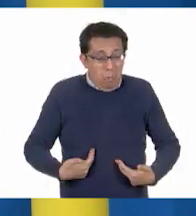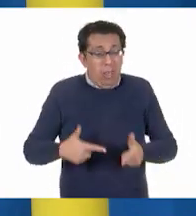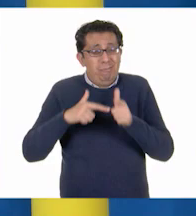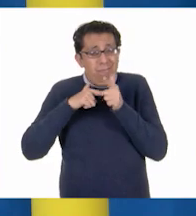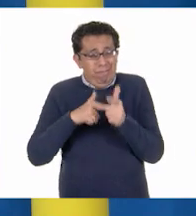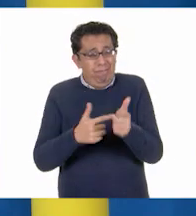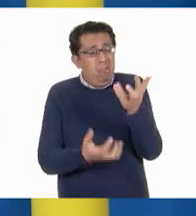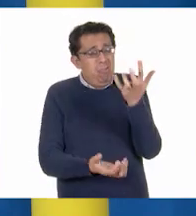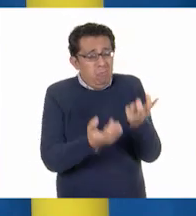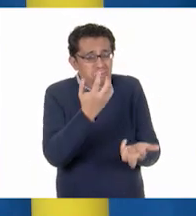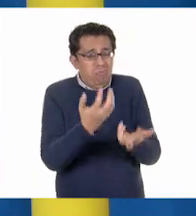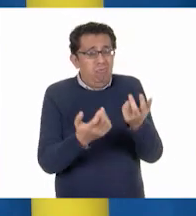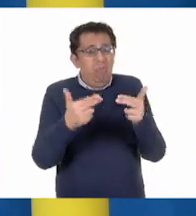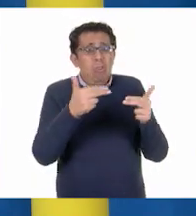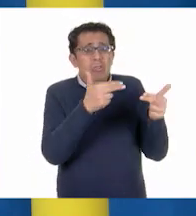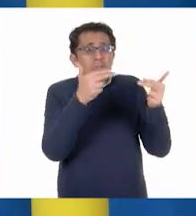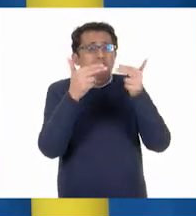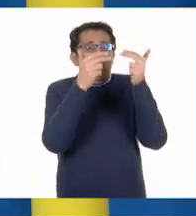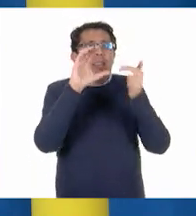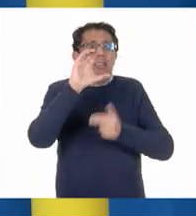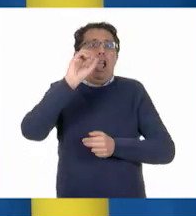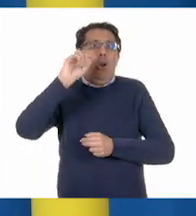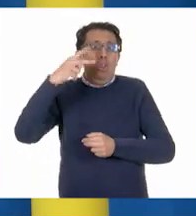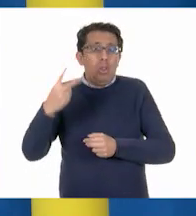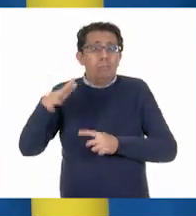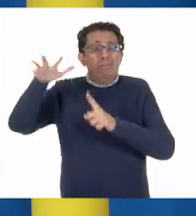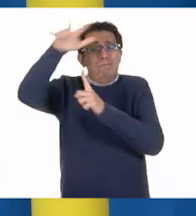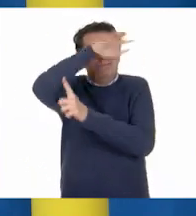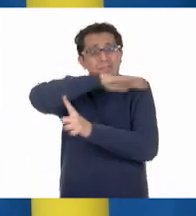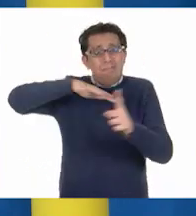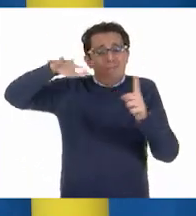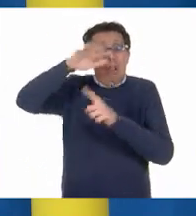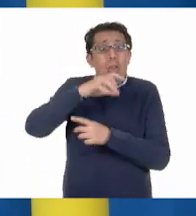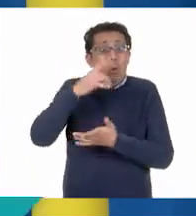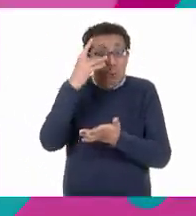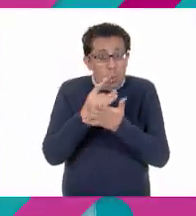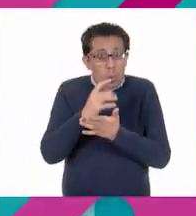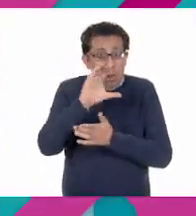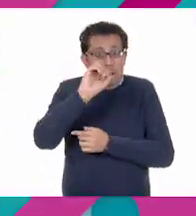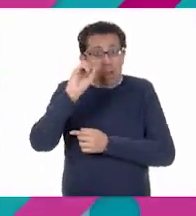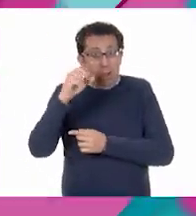ha puesto demasiado CO2 en el ambiente. Y no solo CO2.